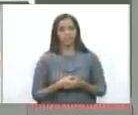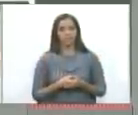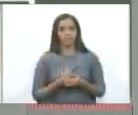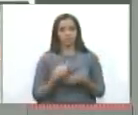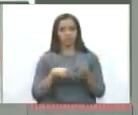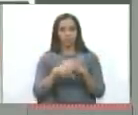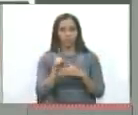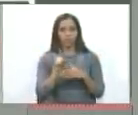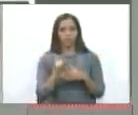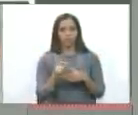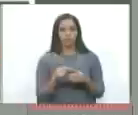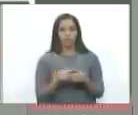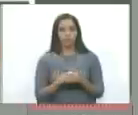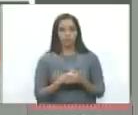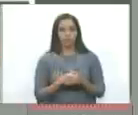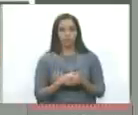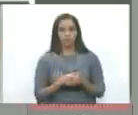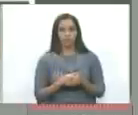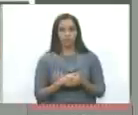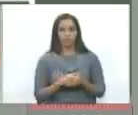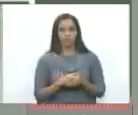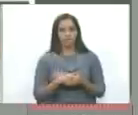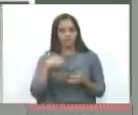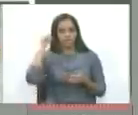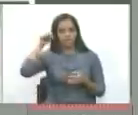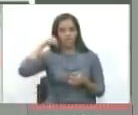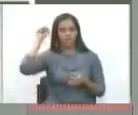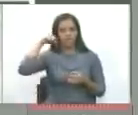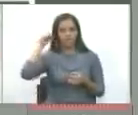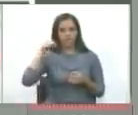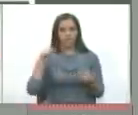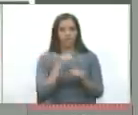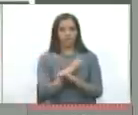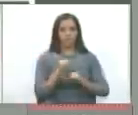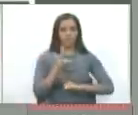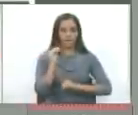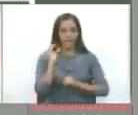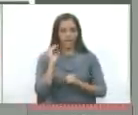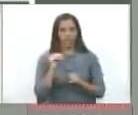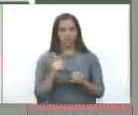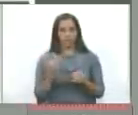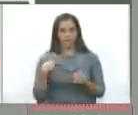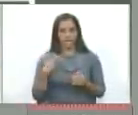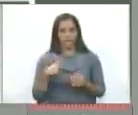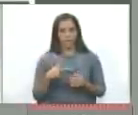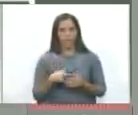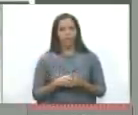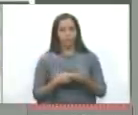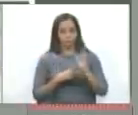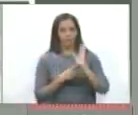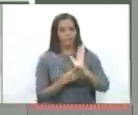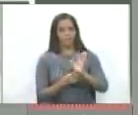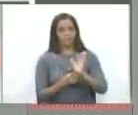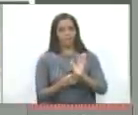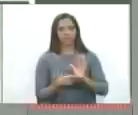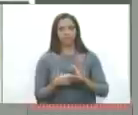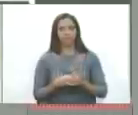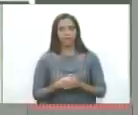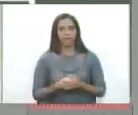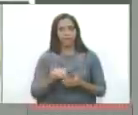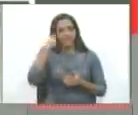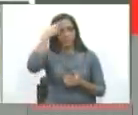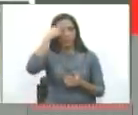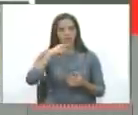voy a pasar parte de ese video. Cuando termine de hablar con usted, lo tenemos. Lo voy a pasar para que el pueblo